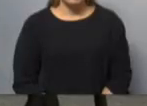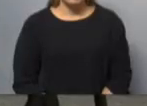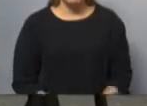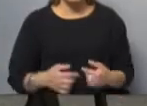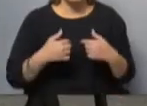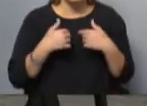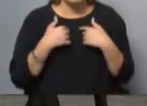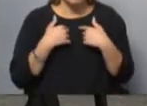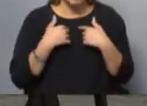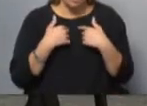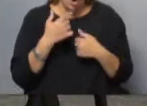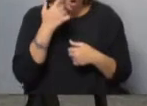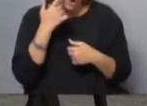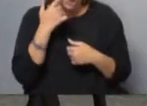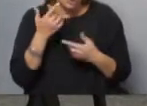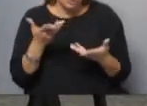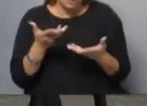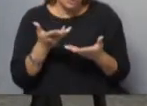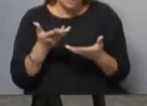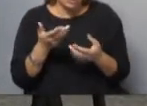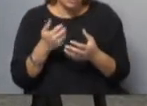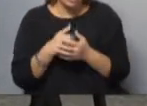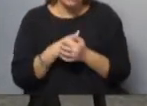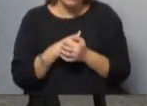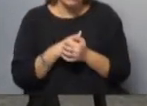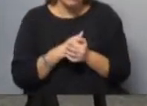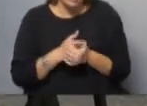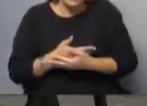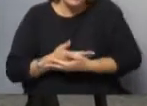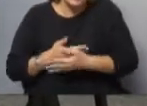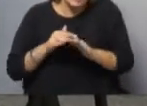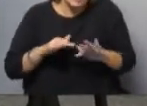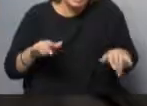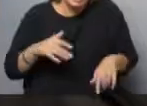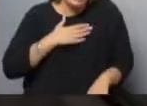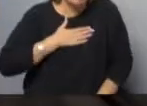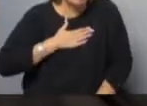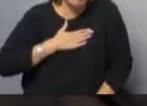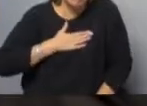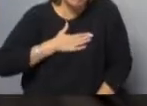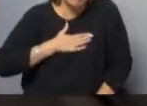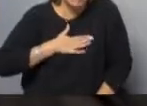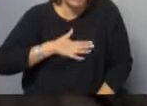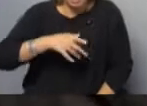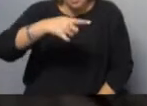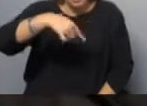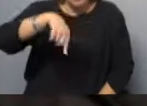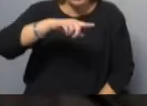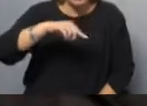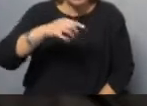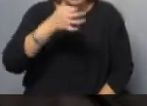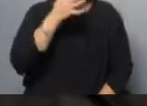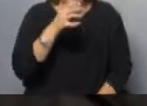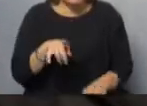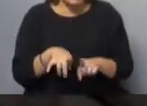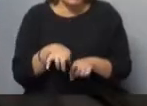Yo lo estoy conociendo y me parece un niño de lo más tranquilo, y bueno, ustedes han dicho eso,